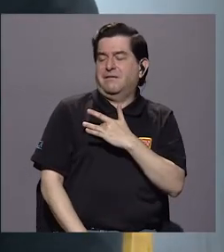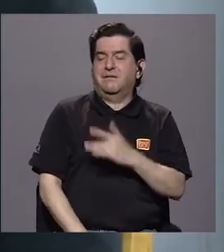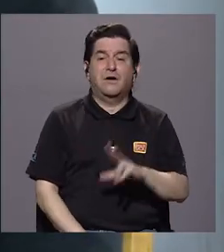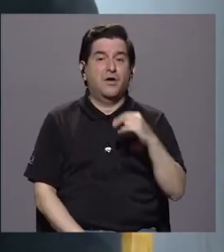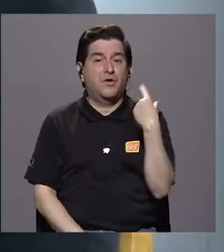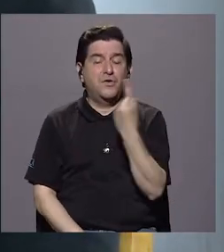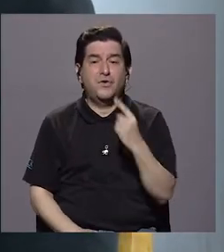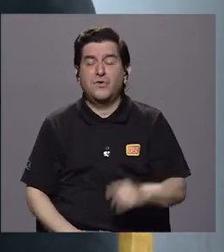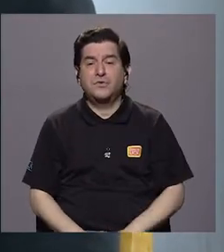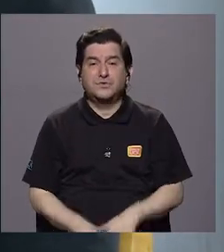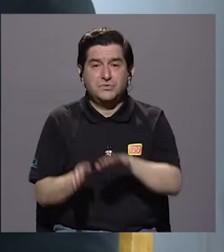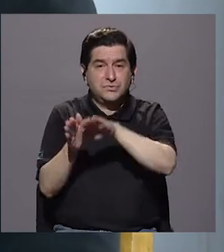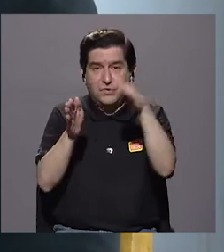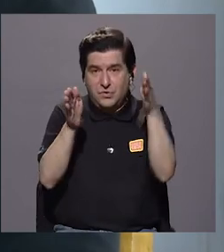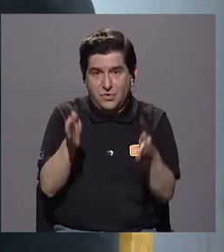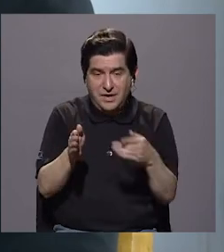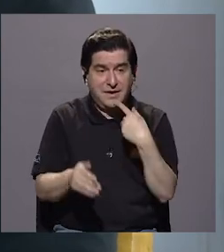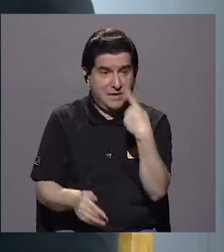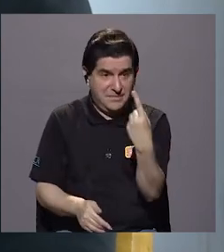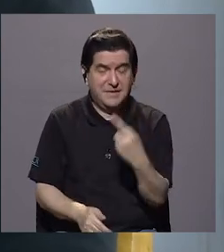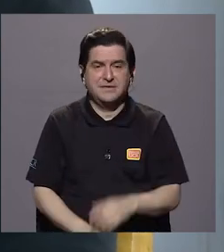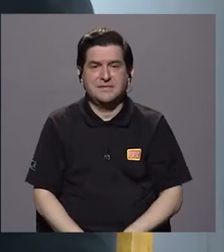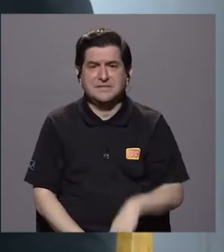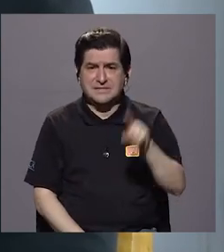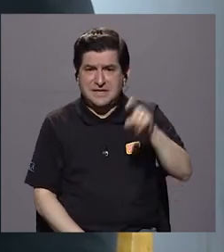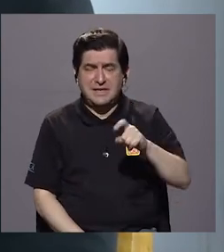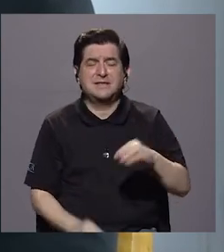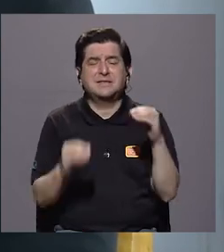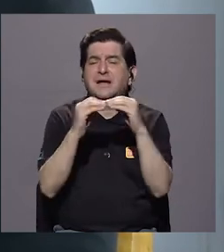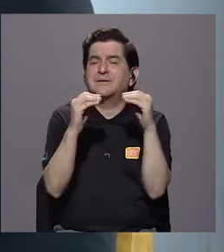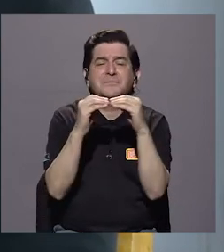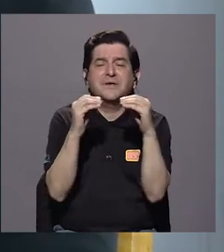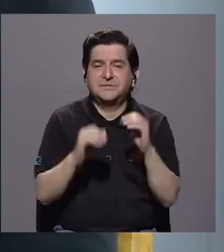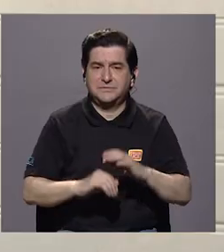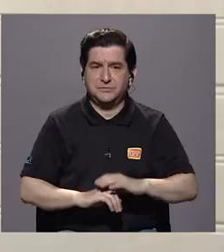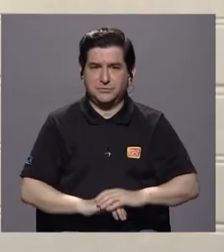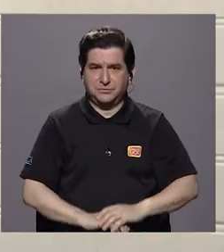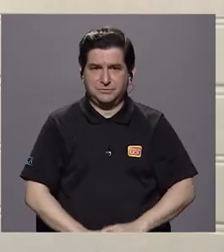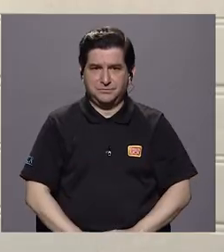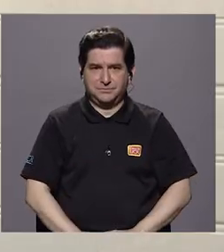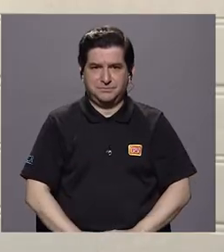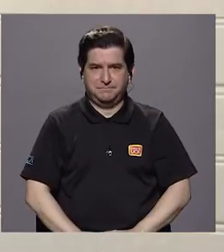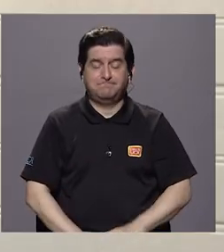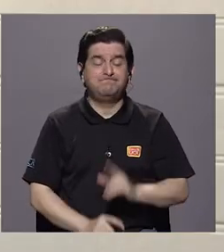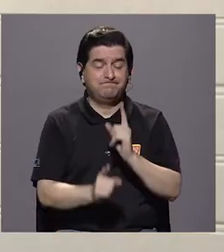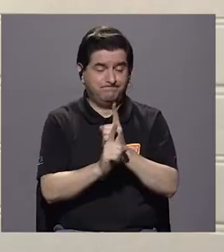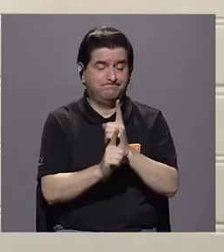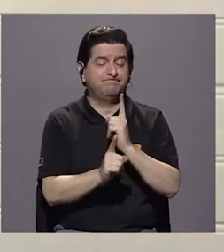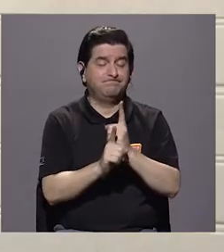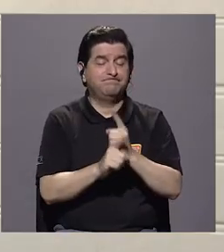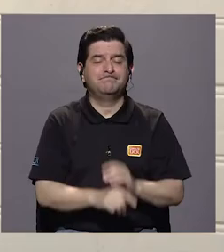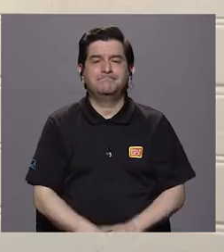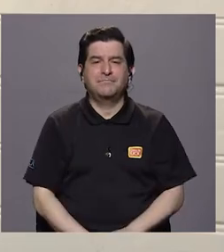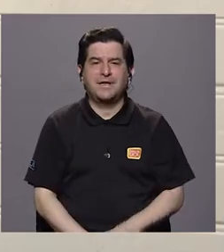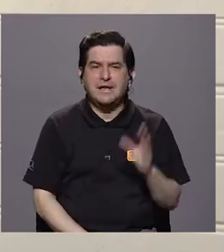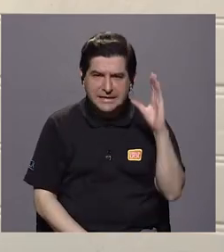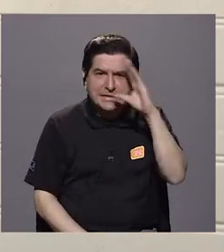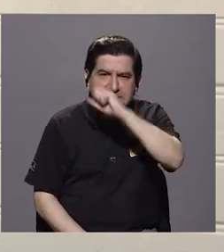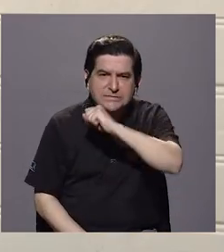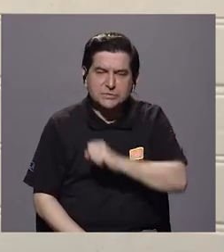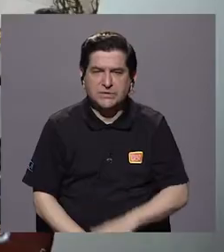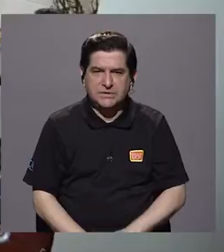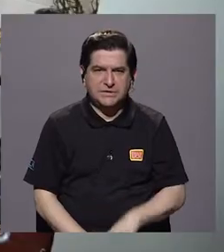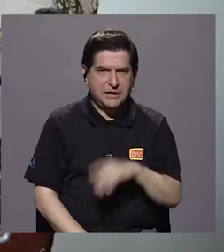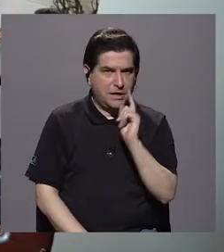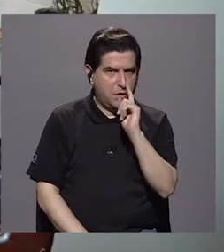No solo en la cama, dice la canción, no solo en la cama necesitamos los besos. Así es, uh-huh. así es. Y vea que Entonces